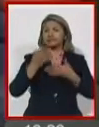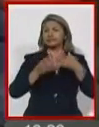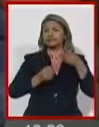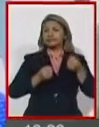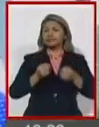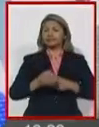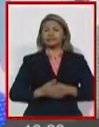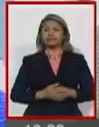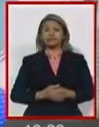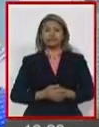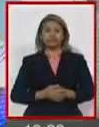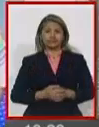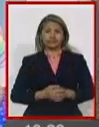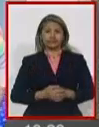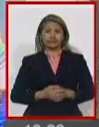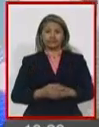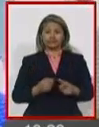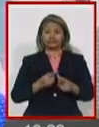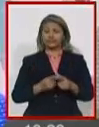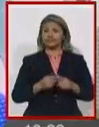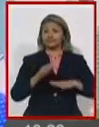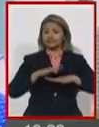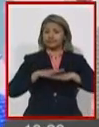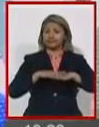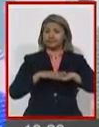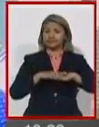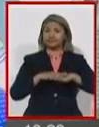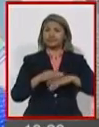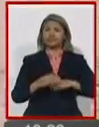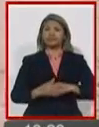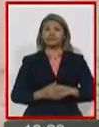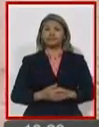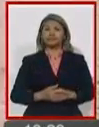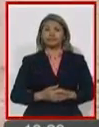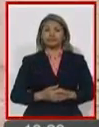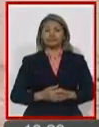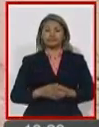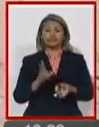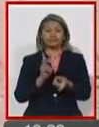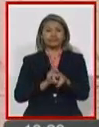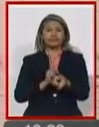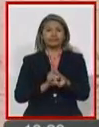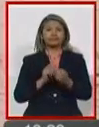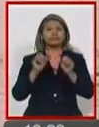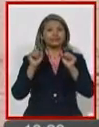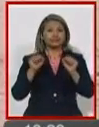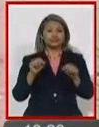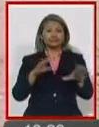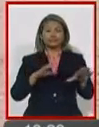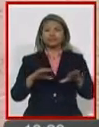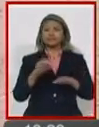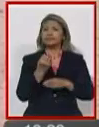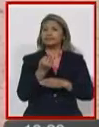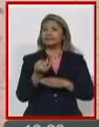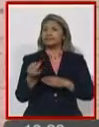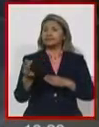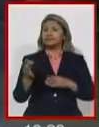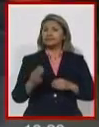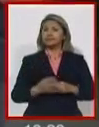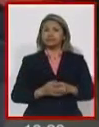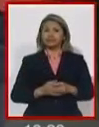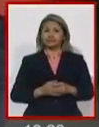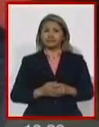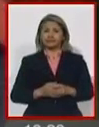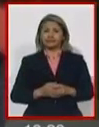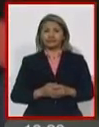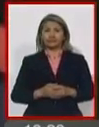broncoaspiración. En ese contexto, bueno, pues la recomendación es que los galenos puedan realizar alguna campaña